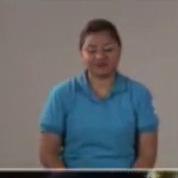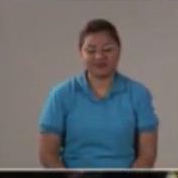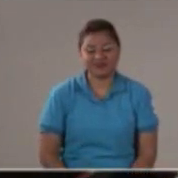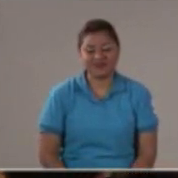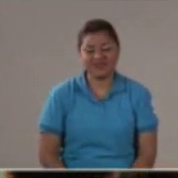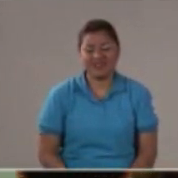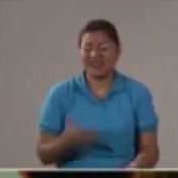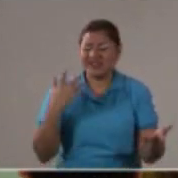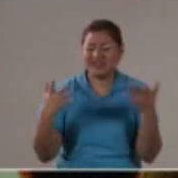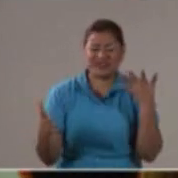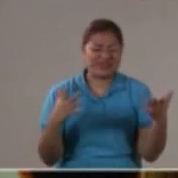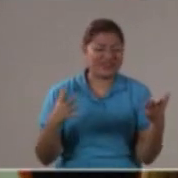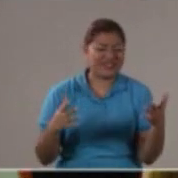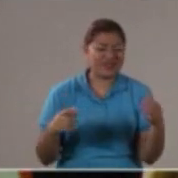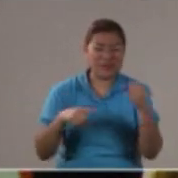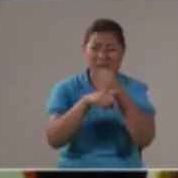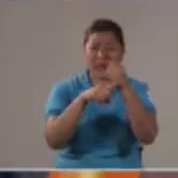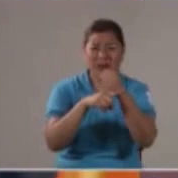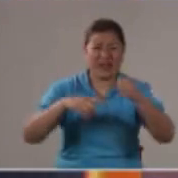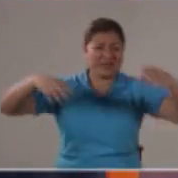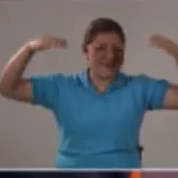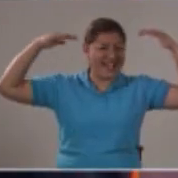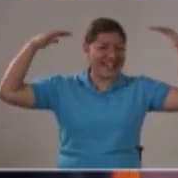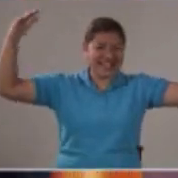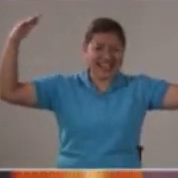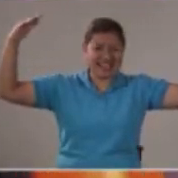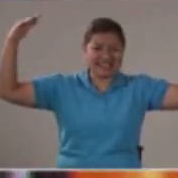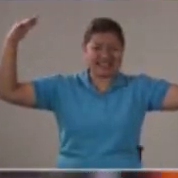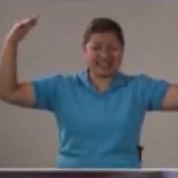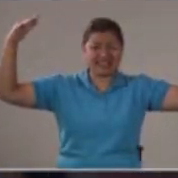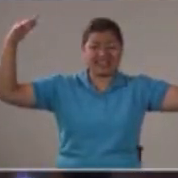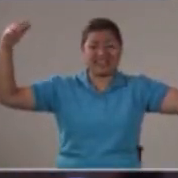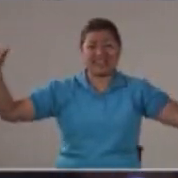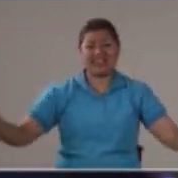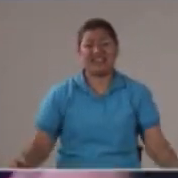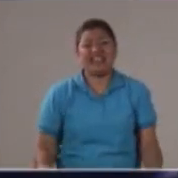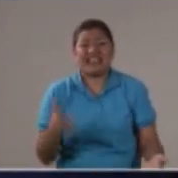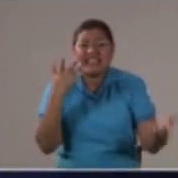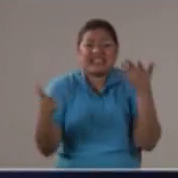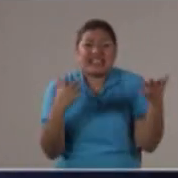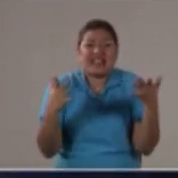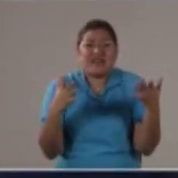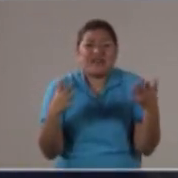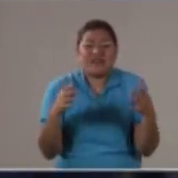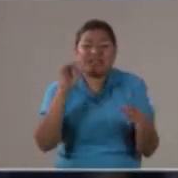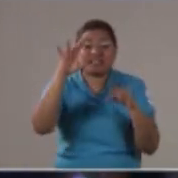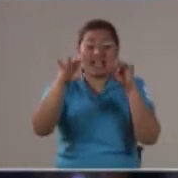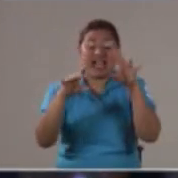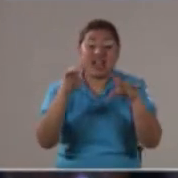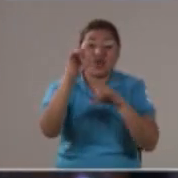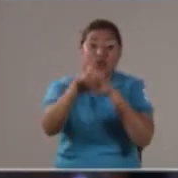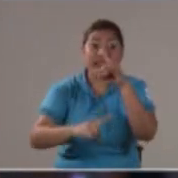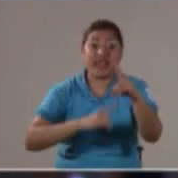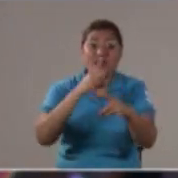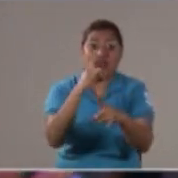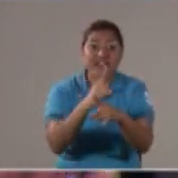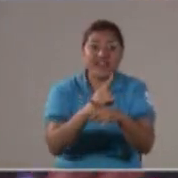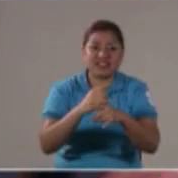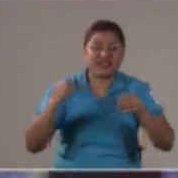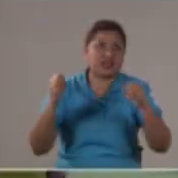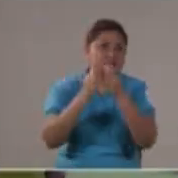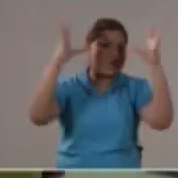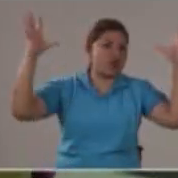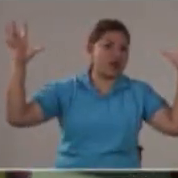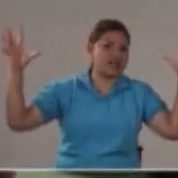Fue un caos tremendo, un caos. Tal vez el asteroide ese que cayó y que mató a los mayas. No, ¿verdad? Porque ese tuvo que haber